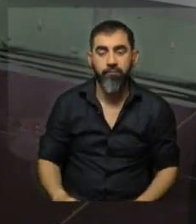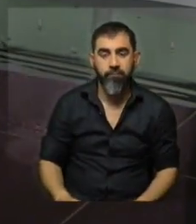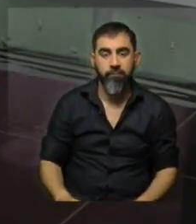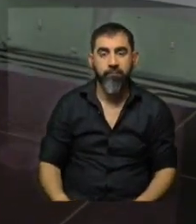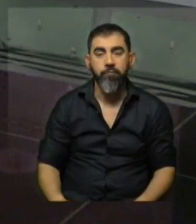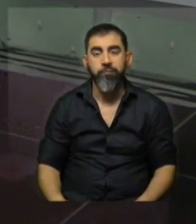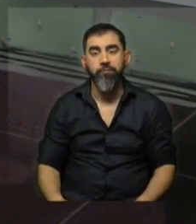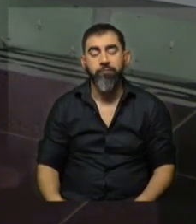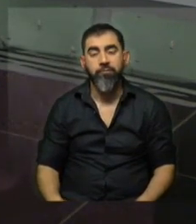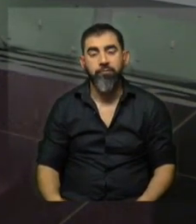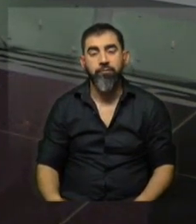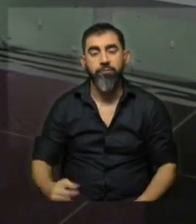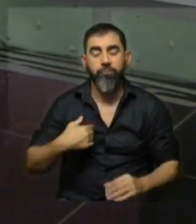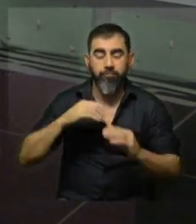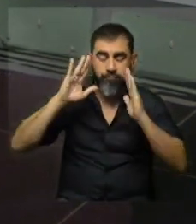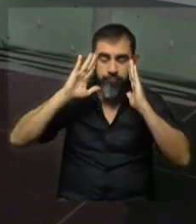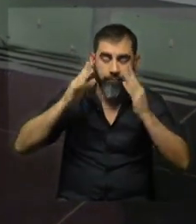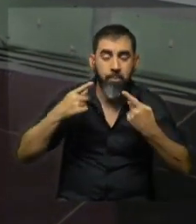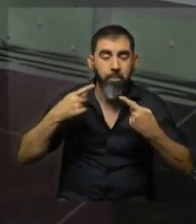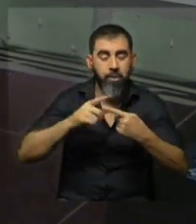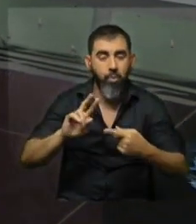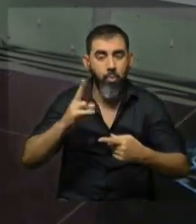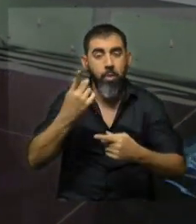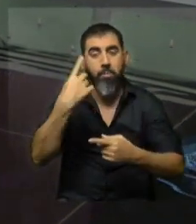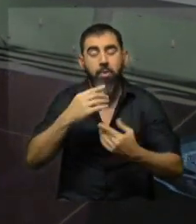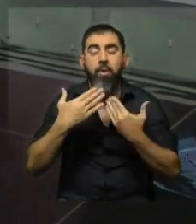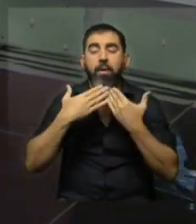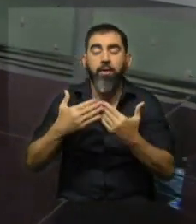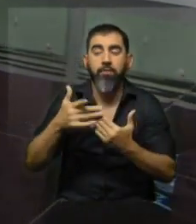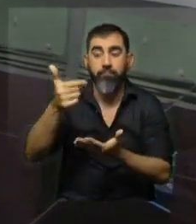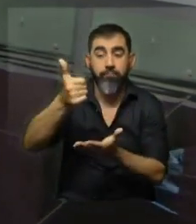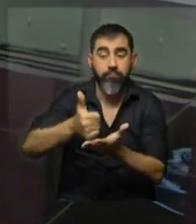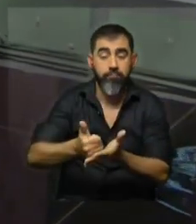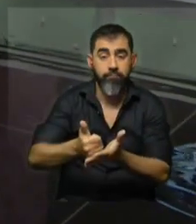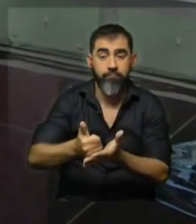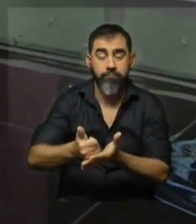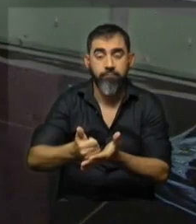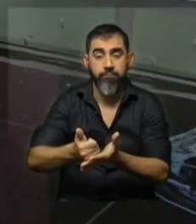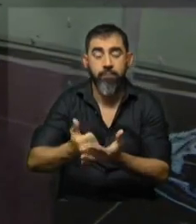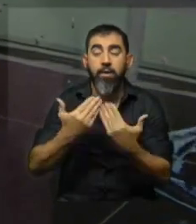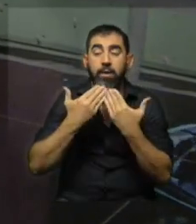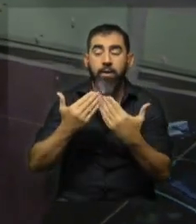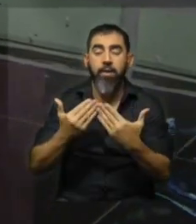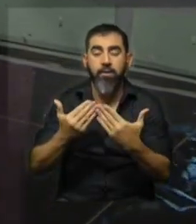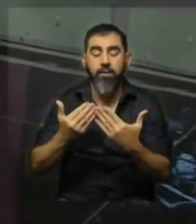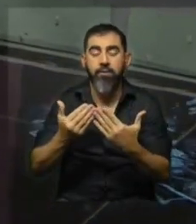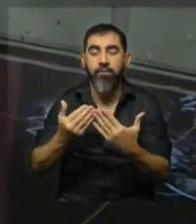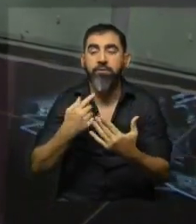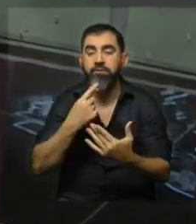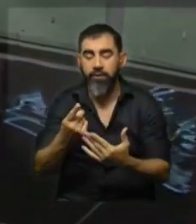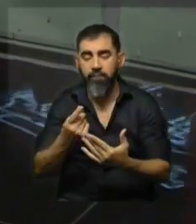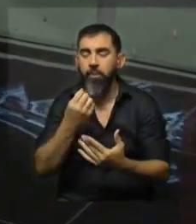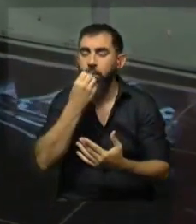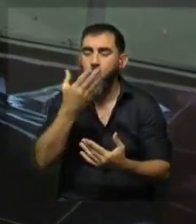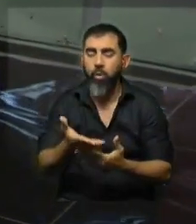con la cabeza un poco puesta en el partido de Uruguay. Pero muchísimas gracias por estar ahí. Como siempre les decimos, les agradecemos. Son motor, son horizonte, son